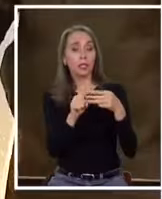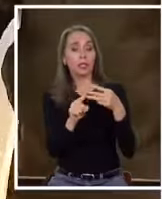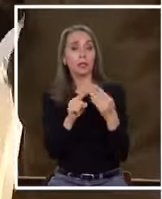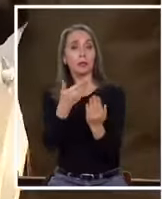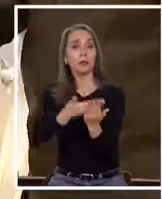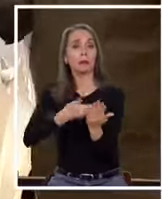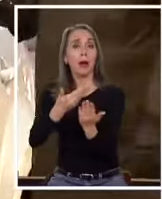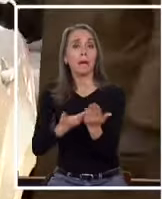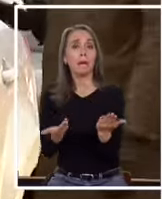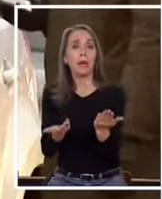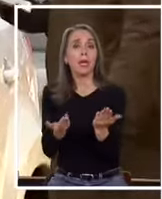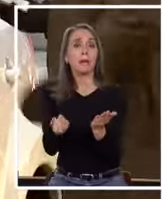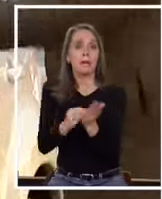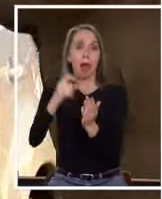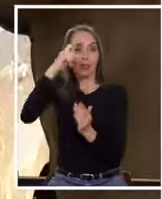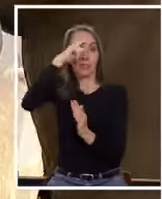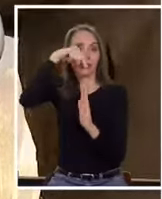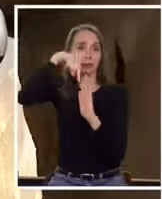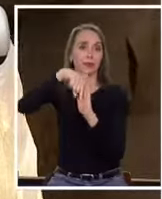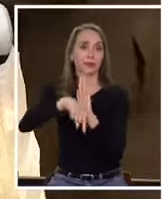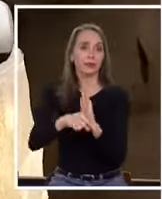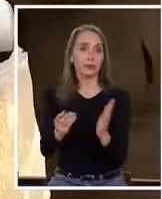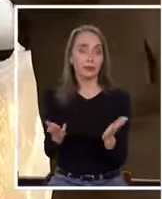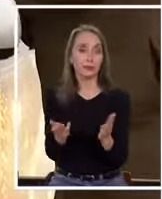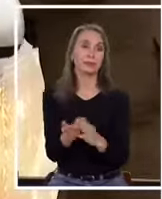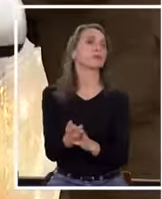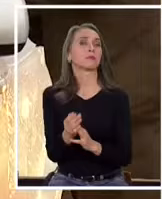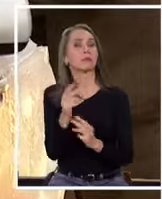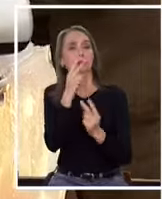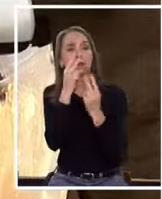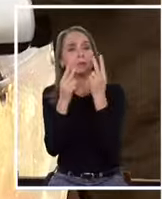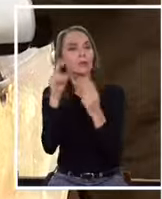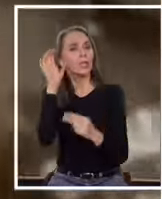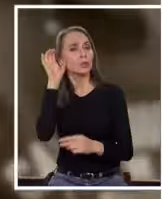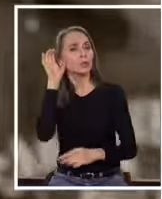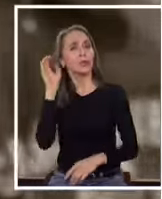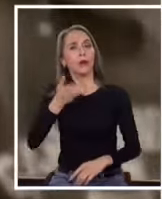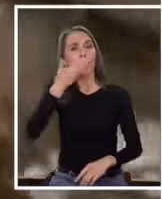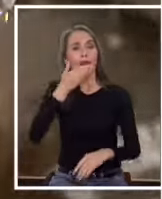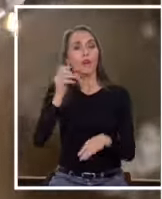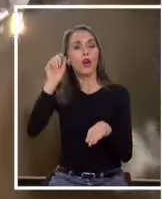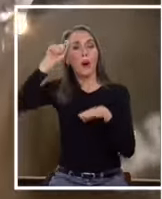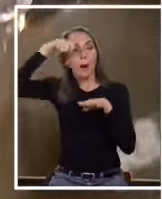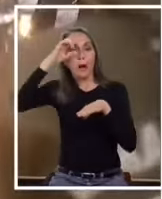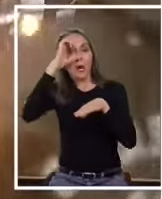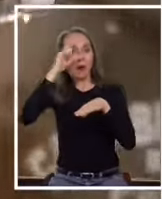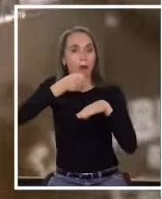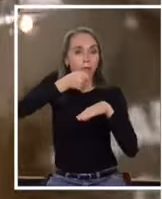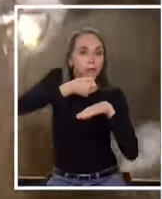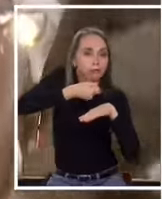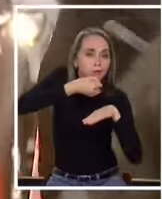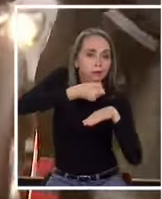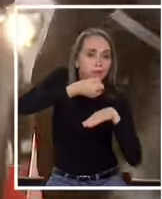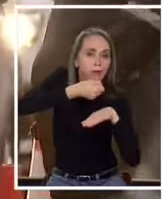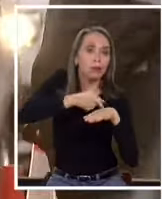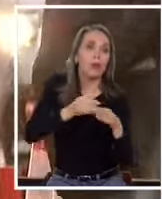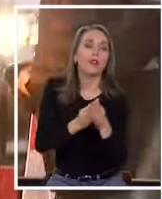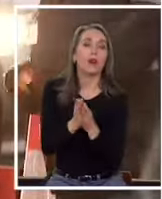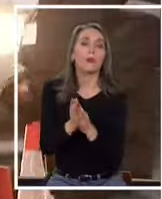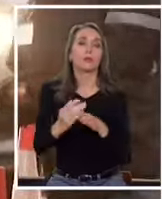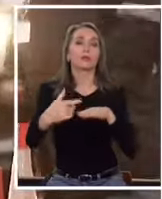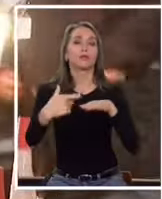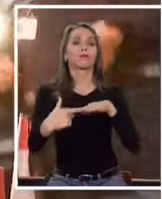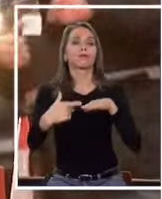tiene es un poco más complicado. Vamos a escuchar declaraciones de las que obtuvimos aquí en el transcurso de la tarde desde el inicio de este cordón